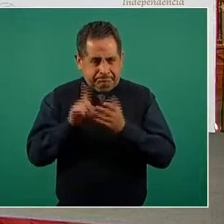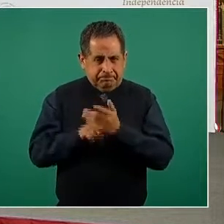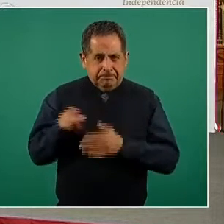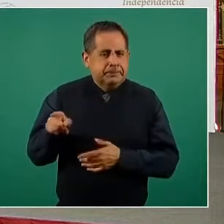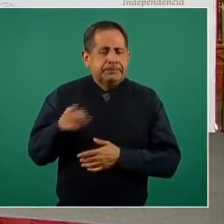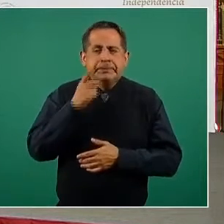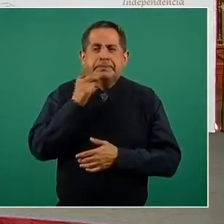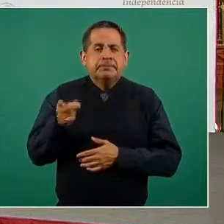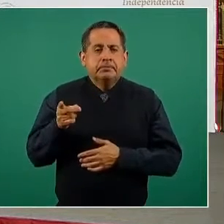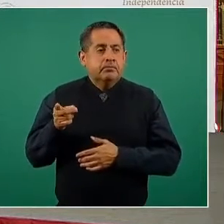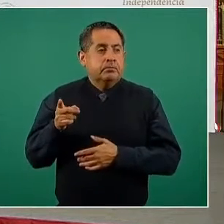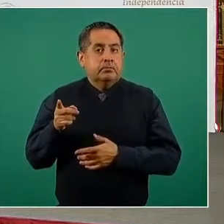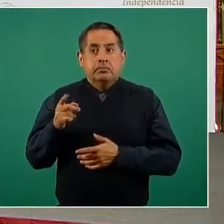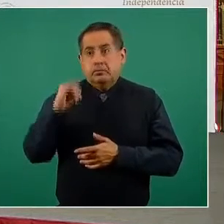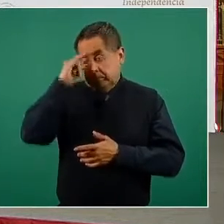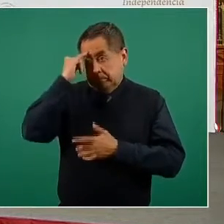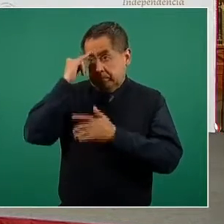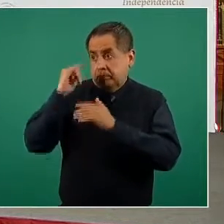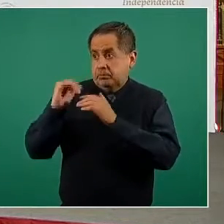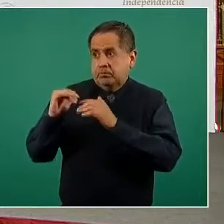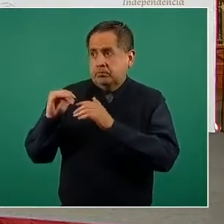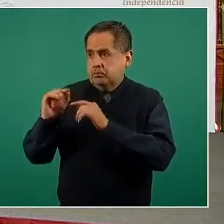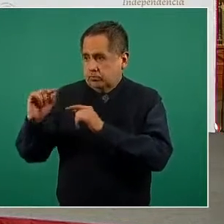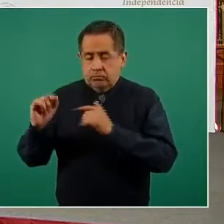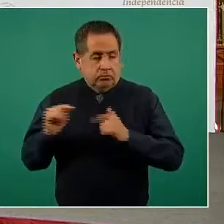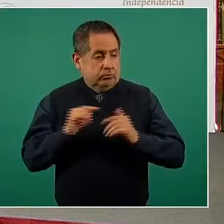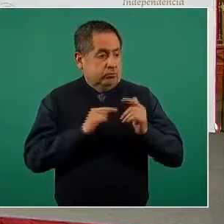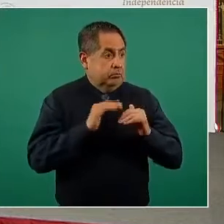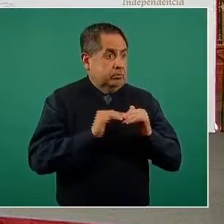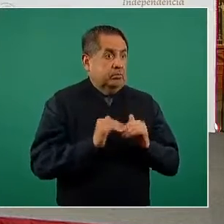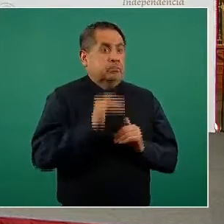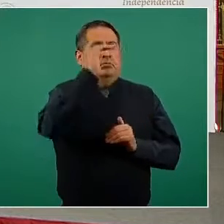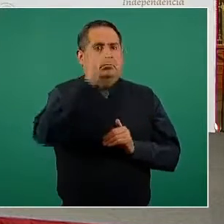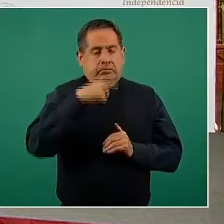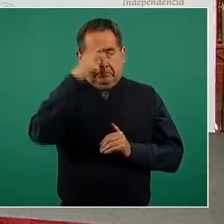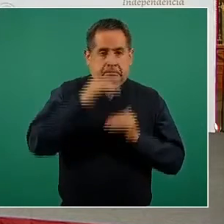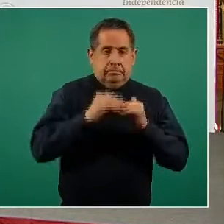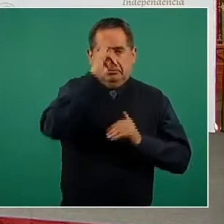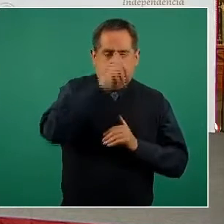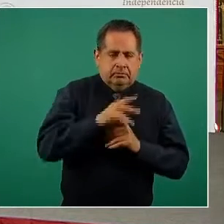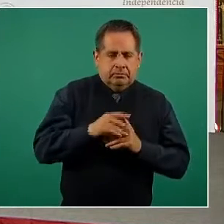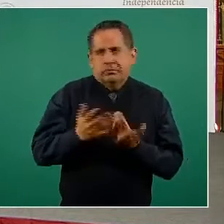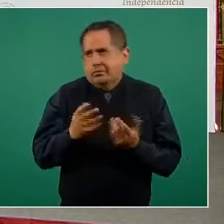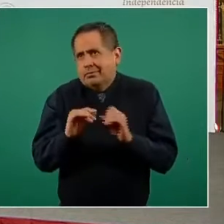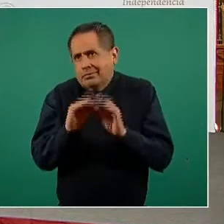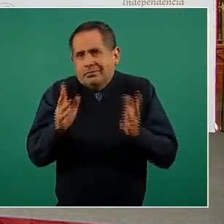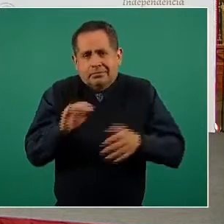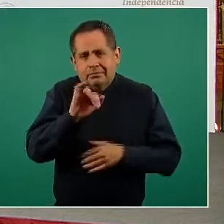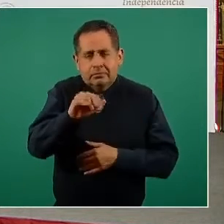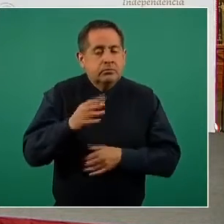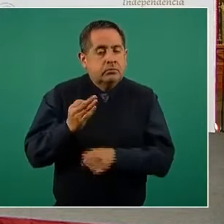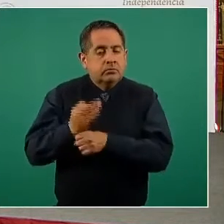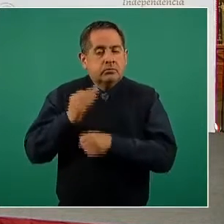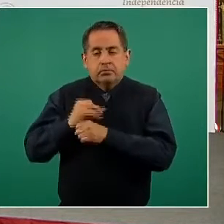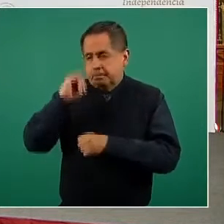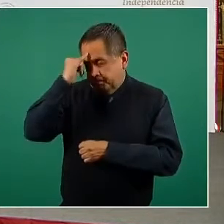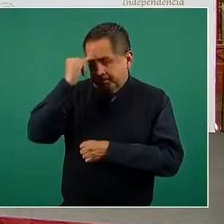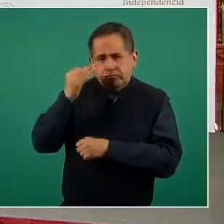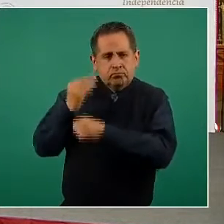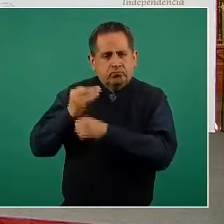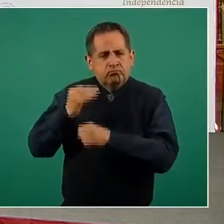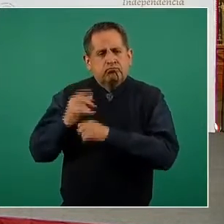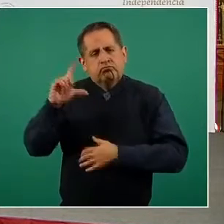es que ya rebasamos a India. Claro, porque el ritmo de aparición de la epidemia, en este momento India va en un momento